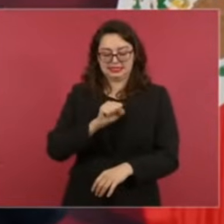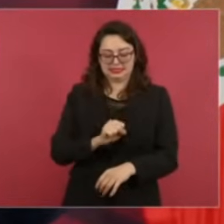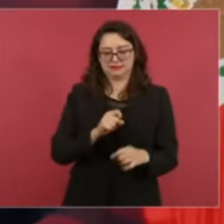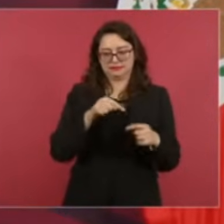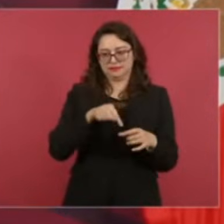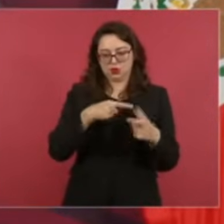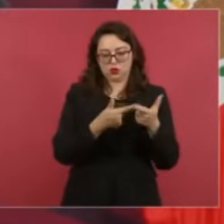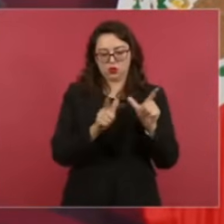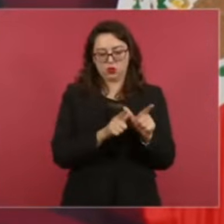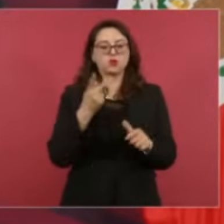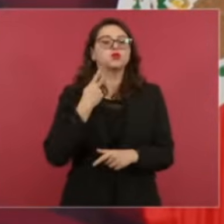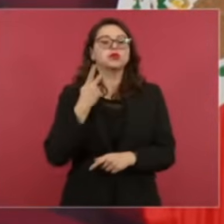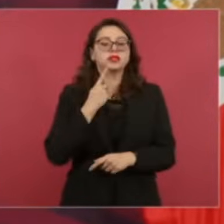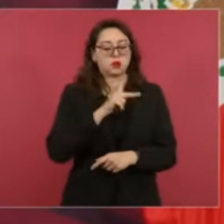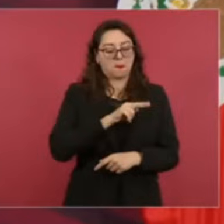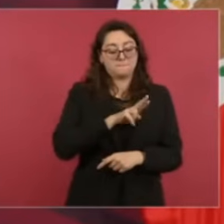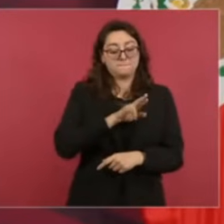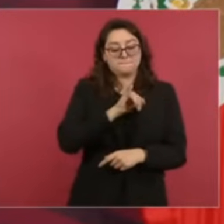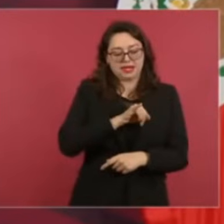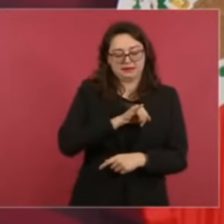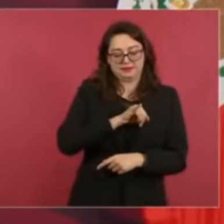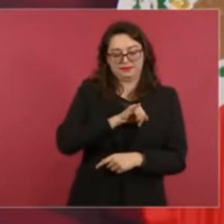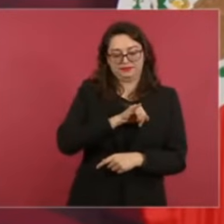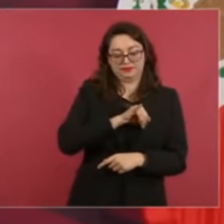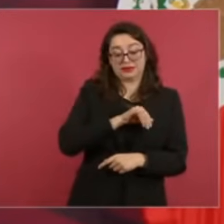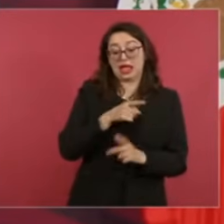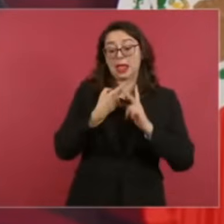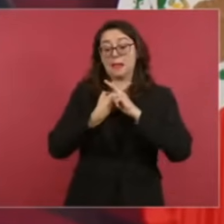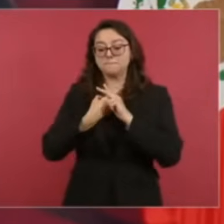estaba surgiendo, el PRIAN,